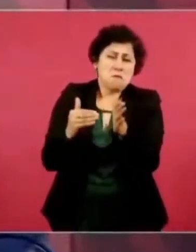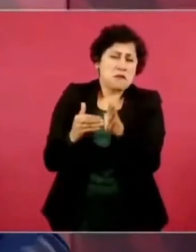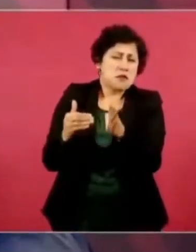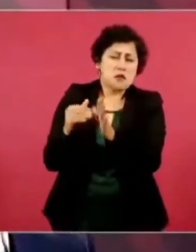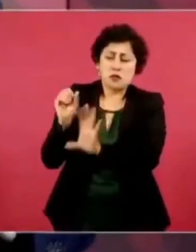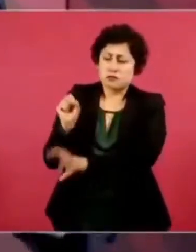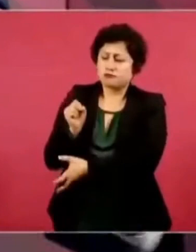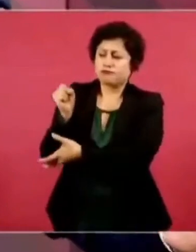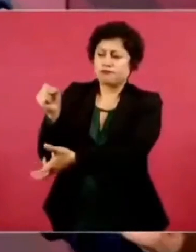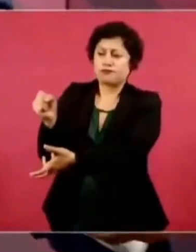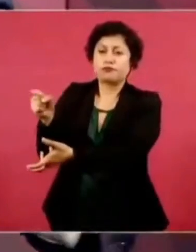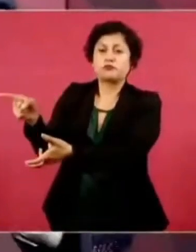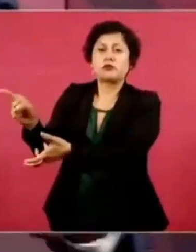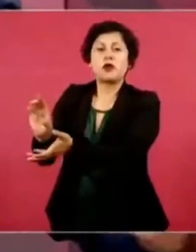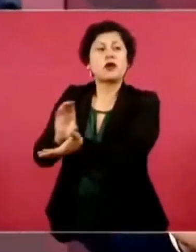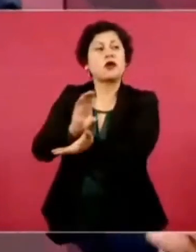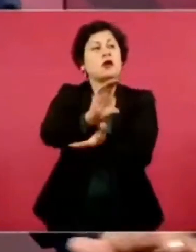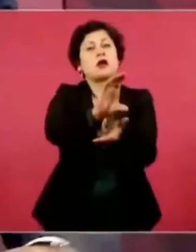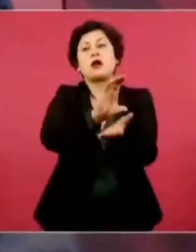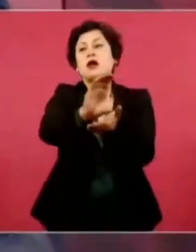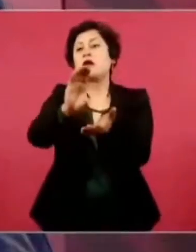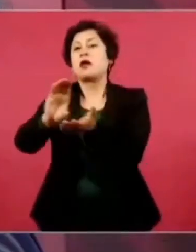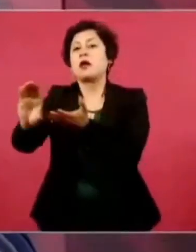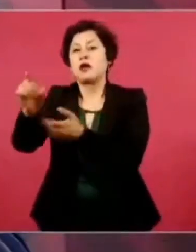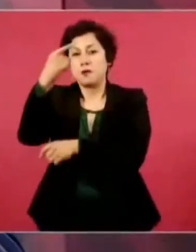y no llegaba el apoyo